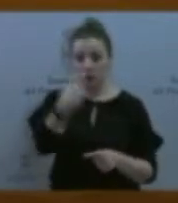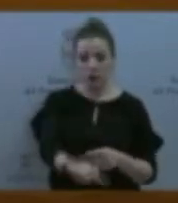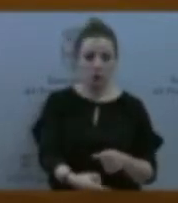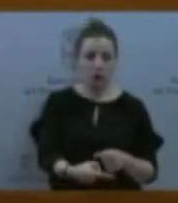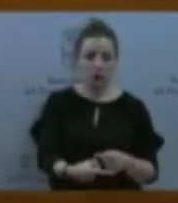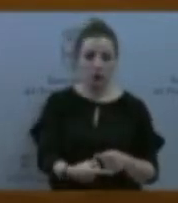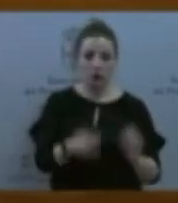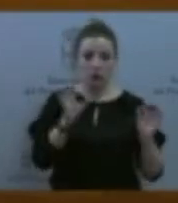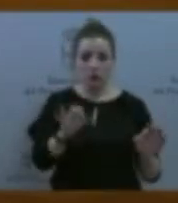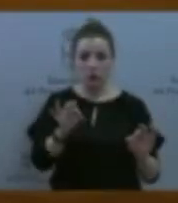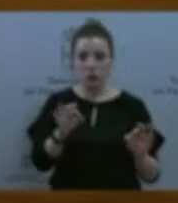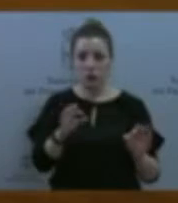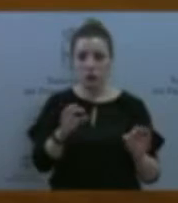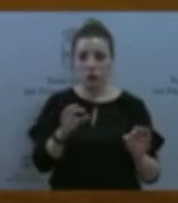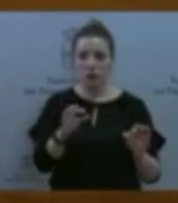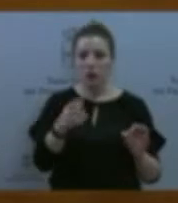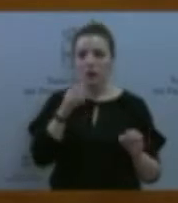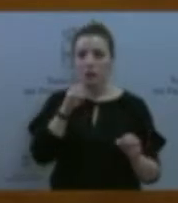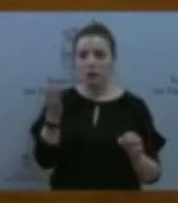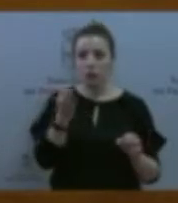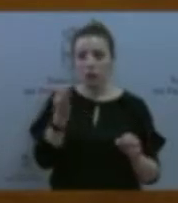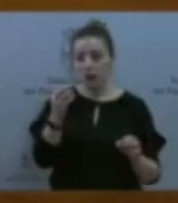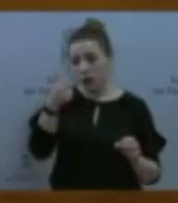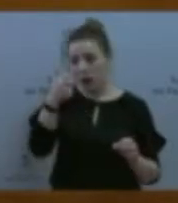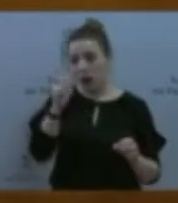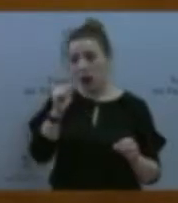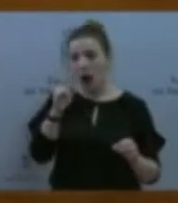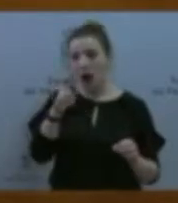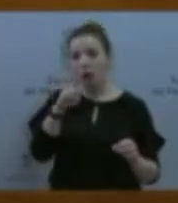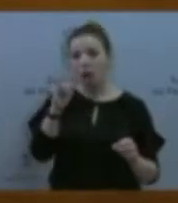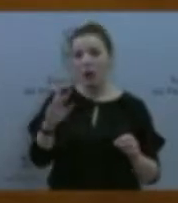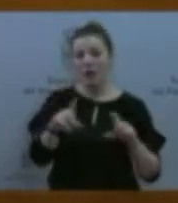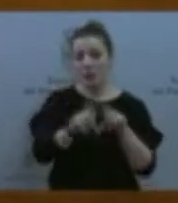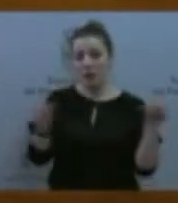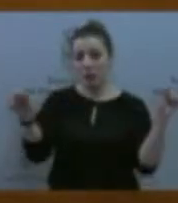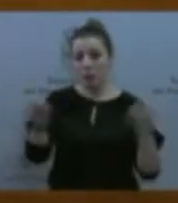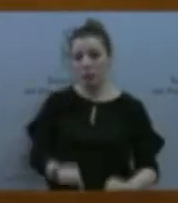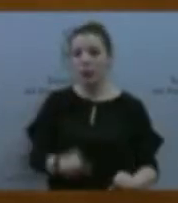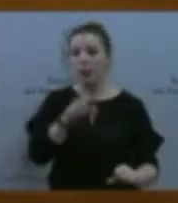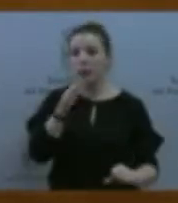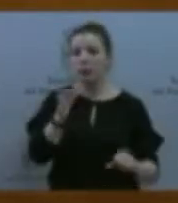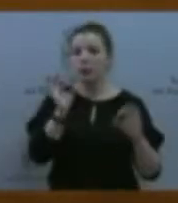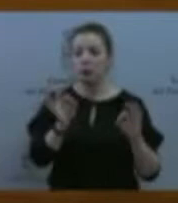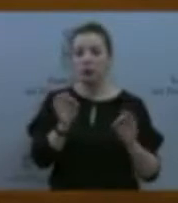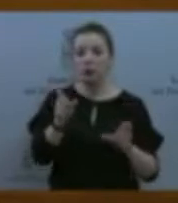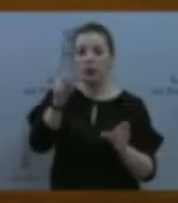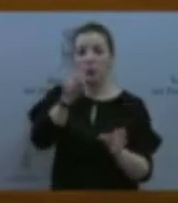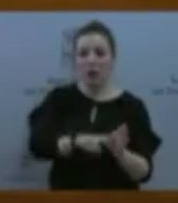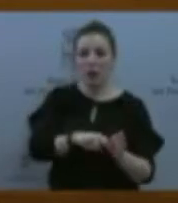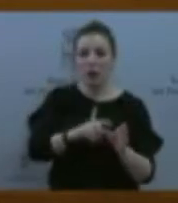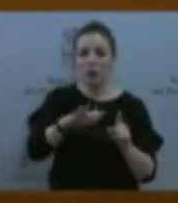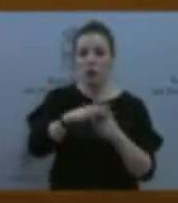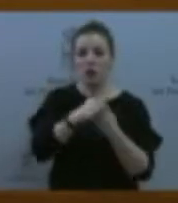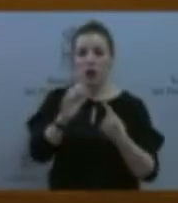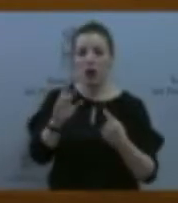Arthur Andersen quebraba, y quebraba porque había estado implicada en el caso Enron. Recuerdan, ¿no? Aquellas empresas que se